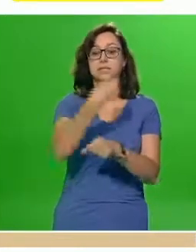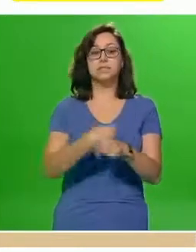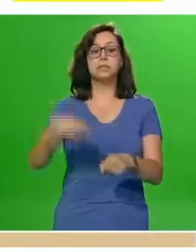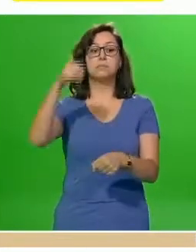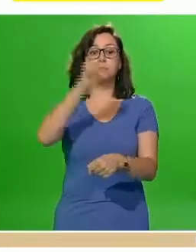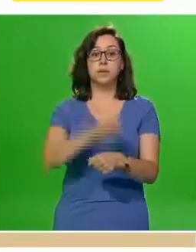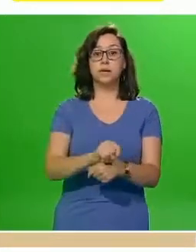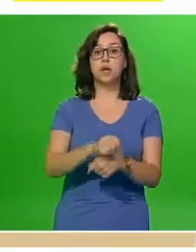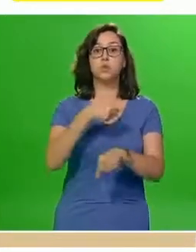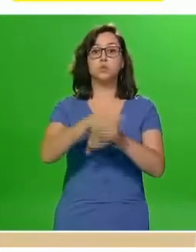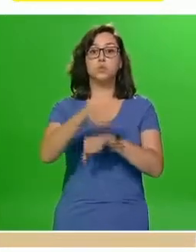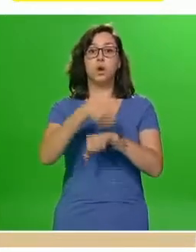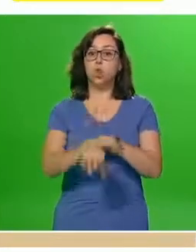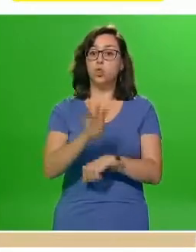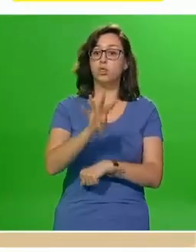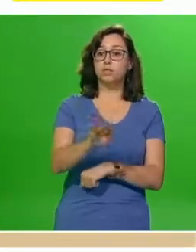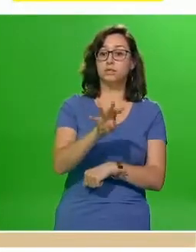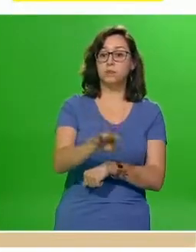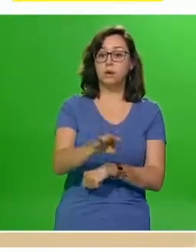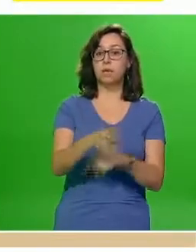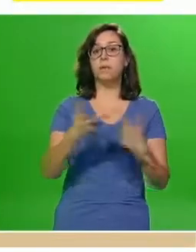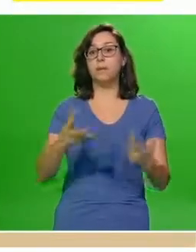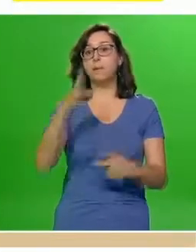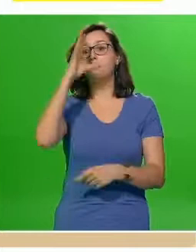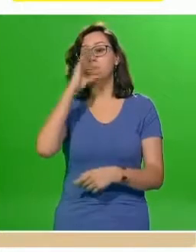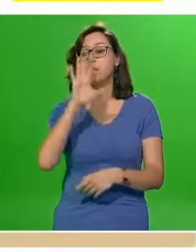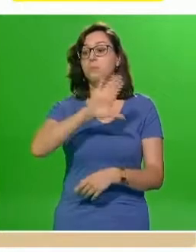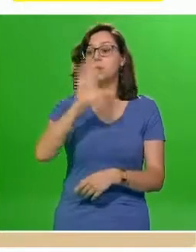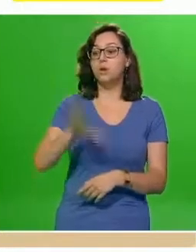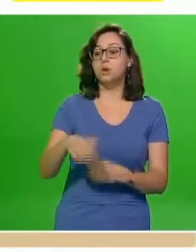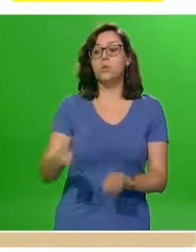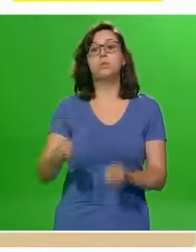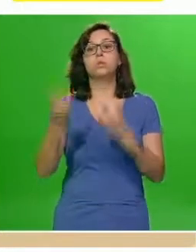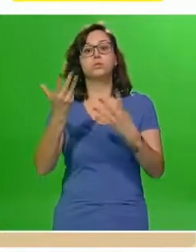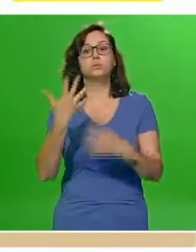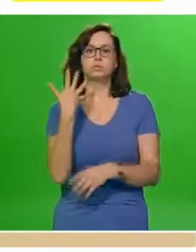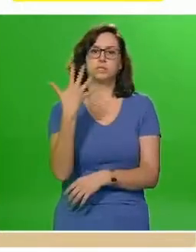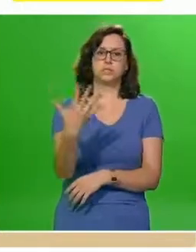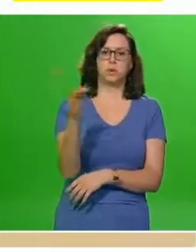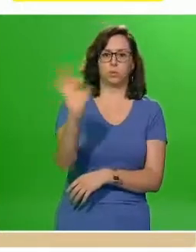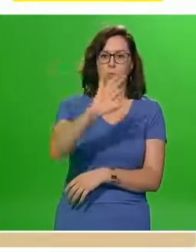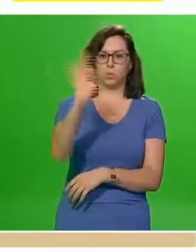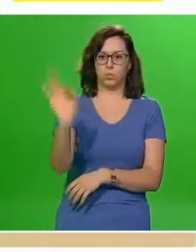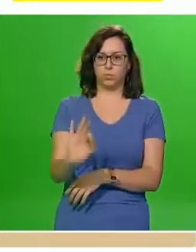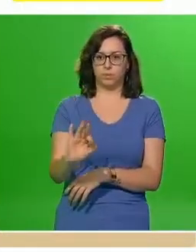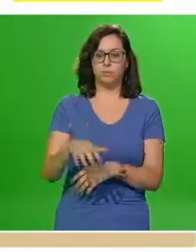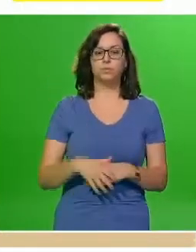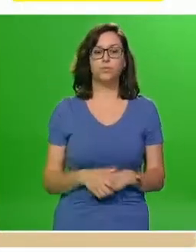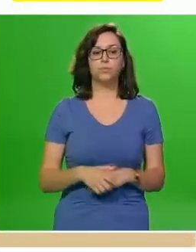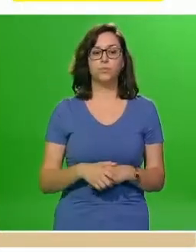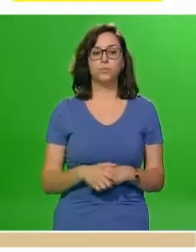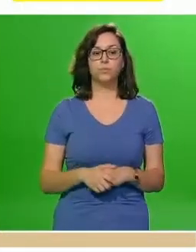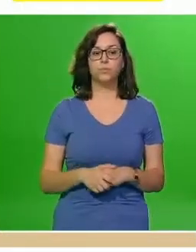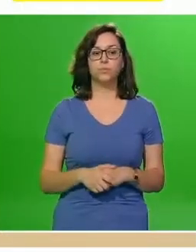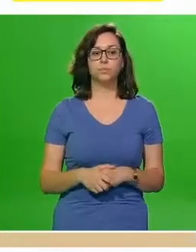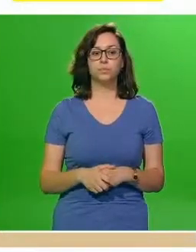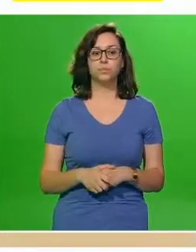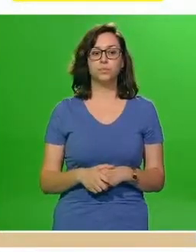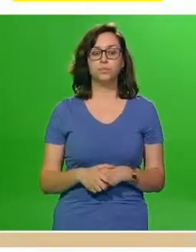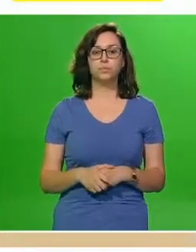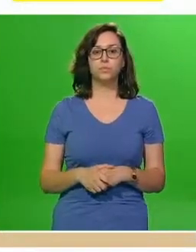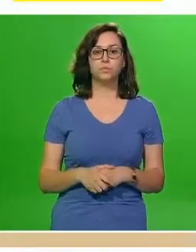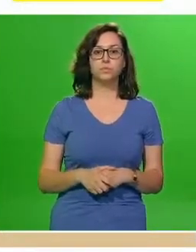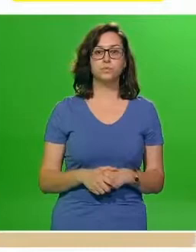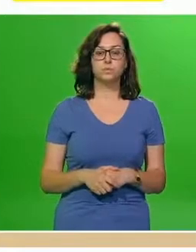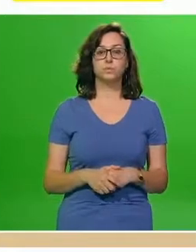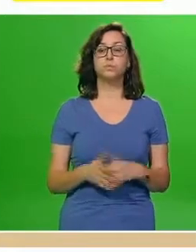epidemiológica 19 con el 5% de letalidad. Recuerden también que la letalidad es